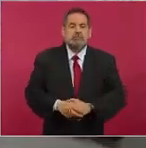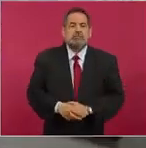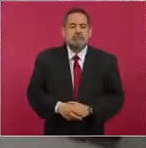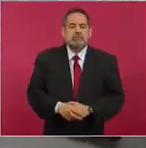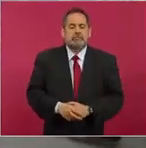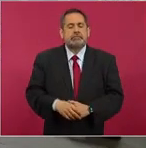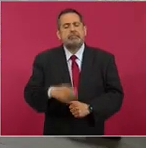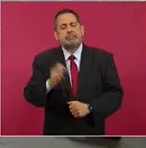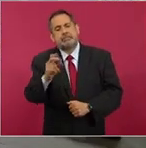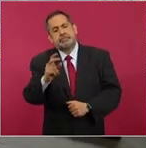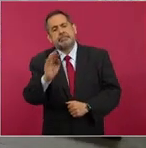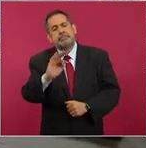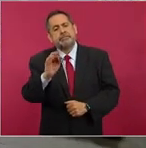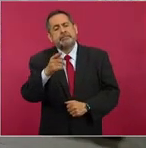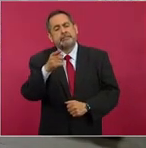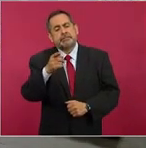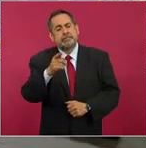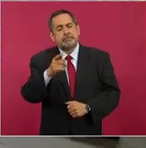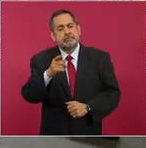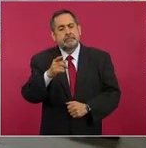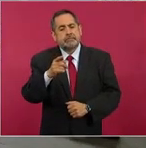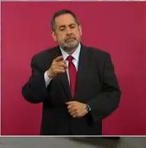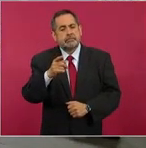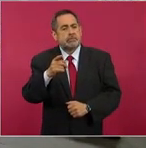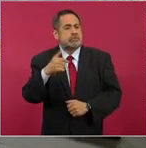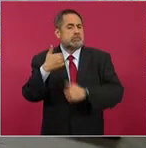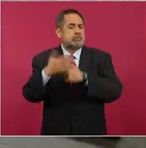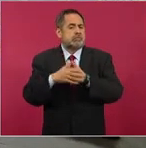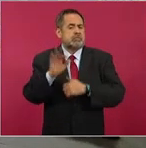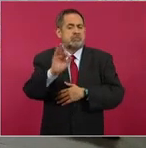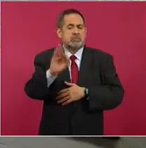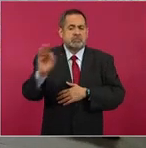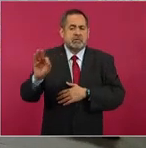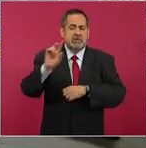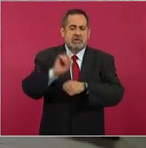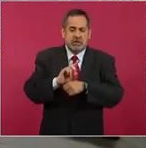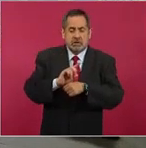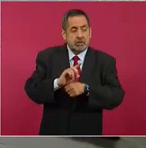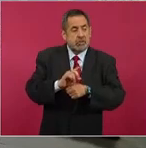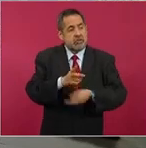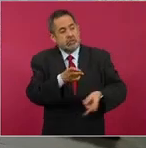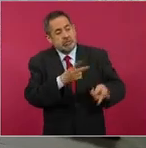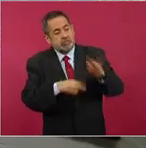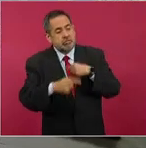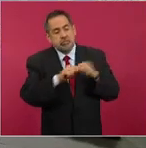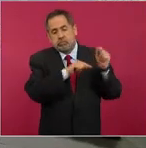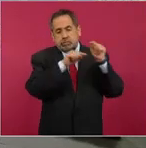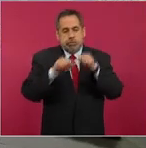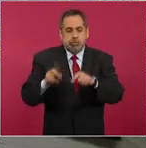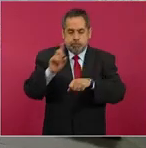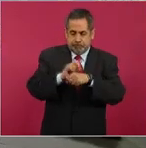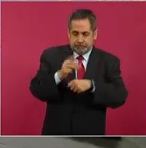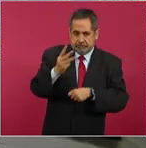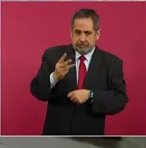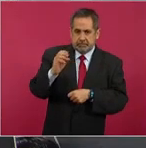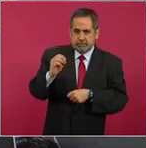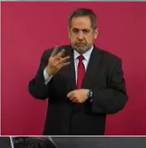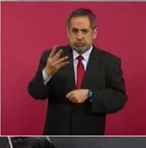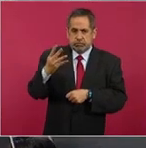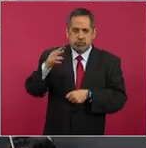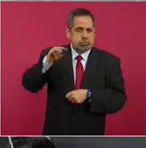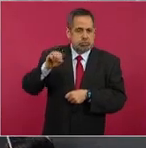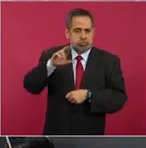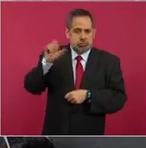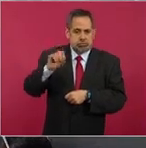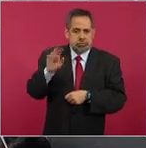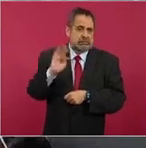Ok, y si entonces esa fecha que estaba probable de que regresaran el día 3 o 4 de marzo,